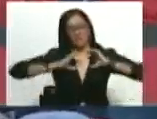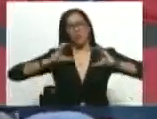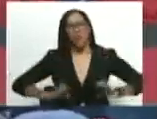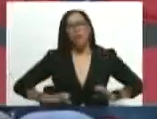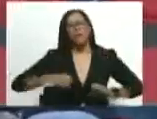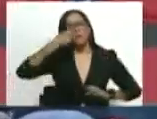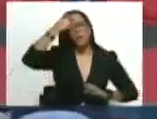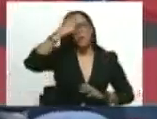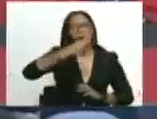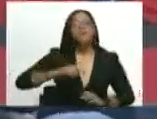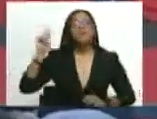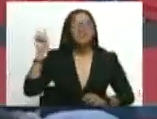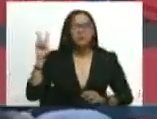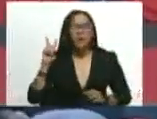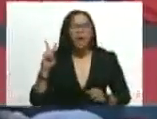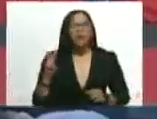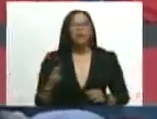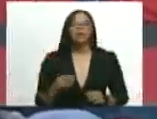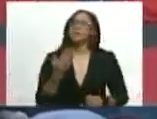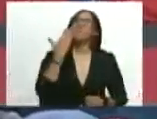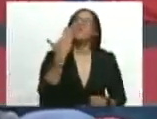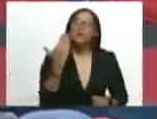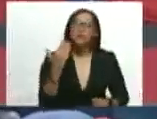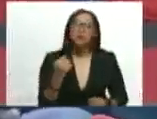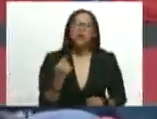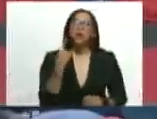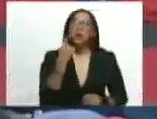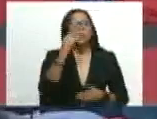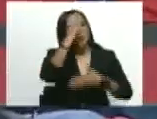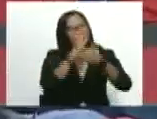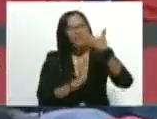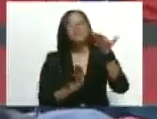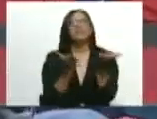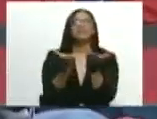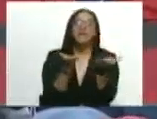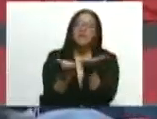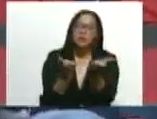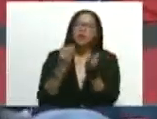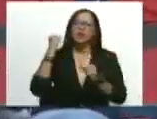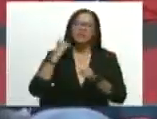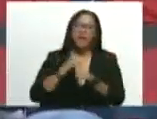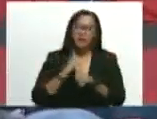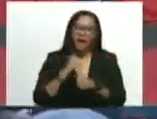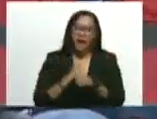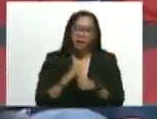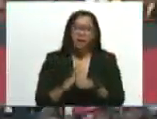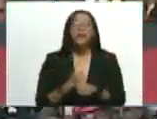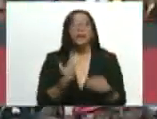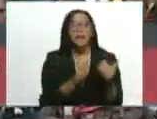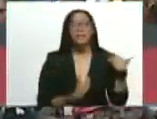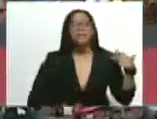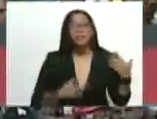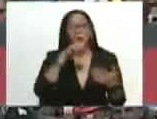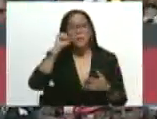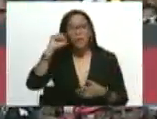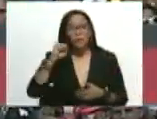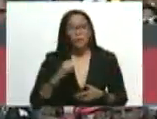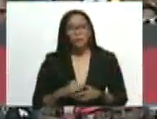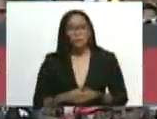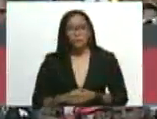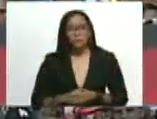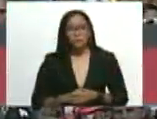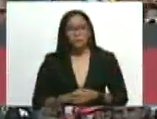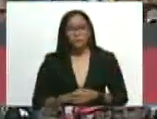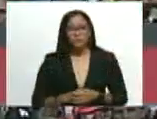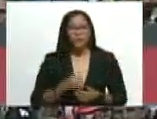venezolano y al frente un humilde servidor trabajador el presidente Nicolás Maduro